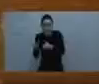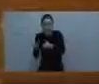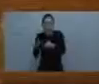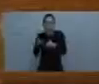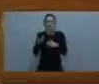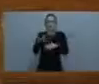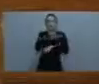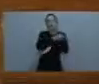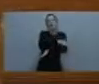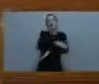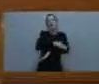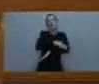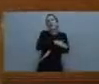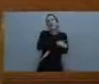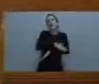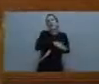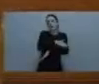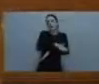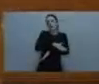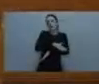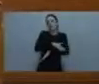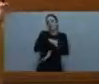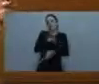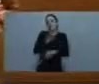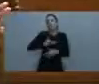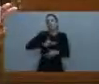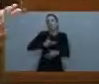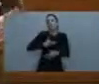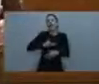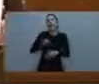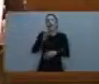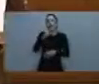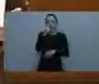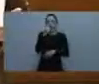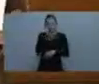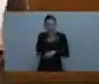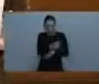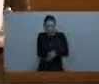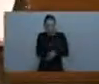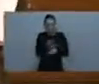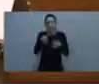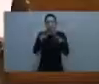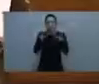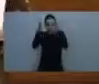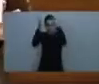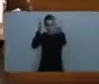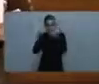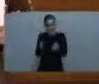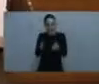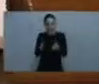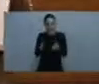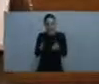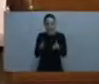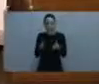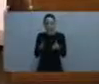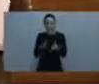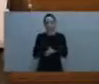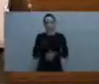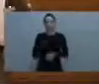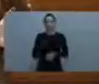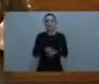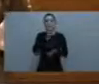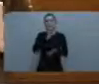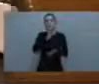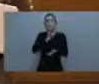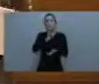realmente es un récord también difícilmente superable. Y, por tanto, usted, que tiene ese mínimo